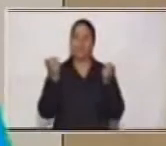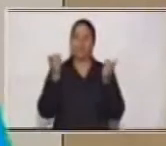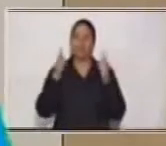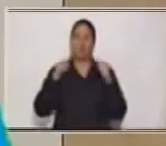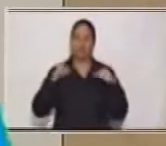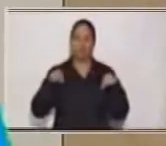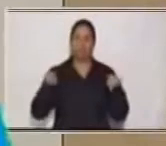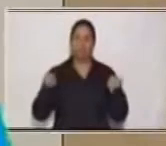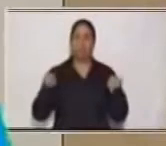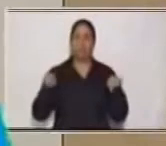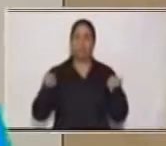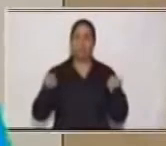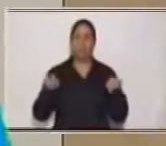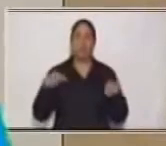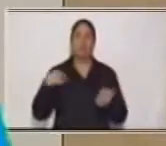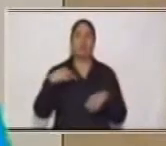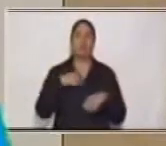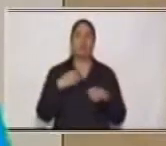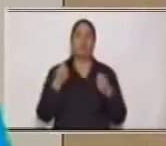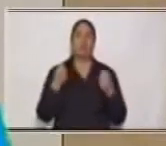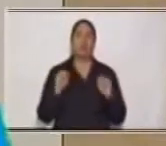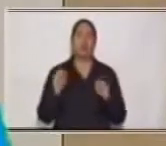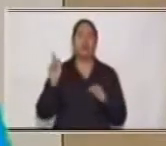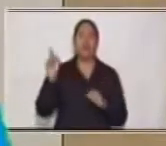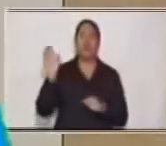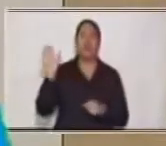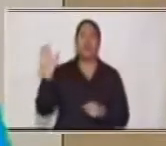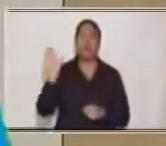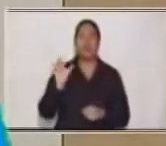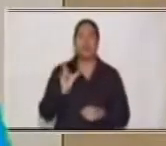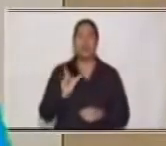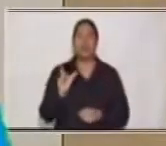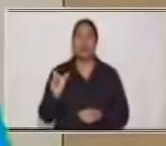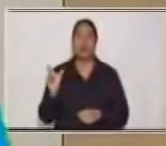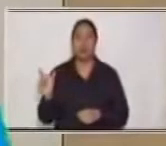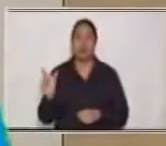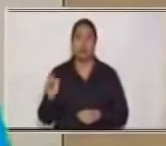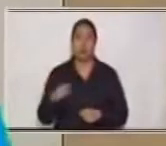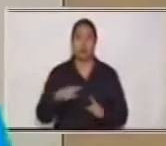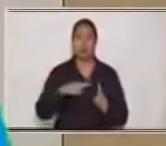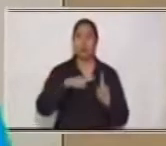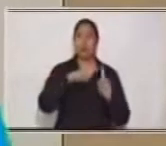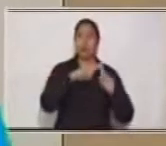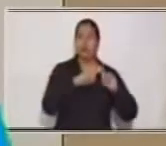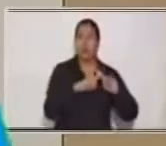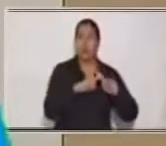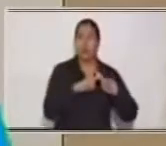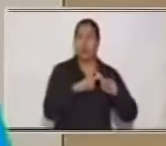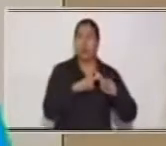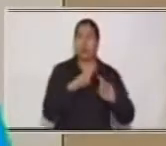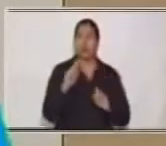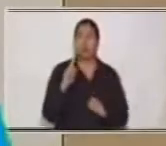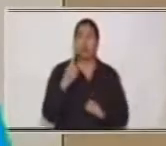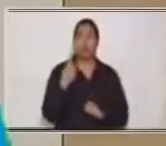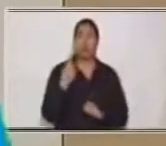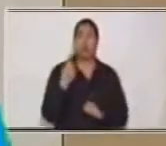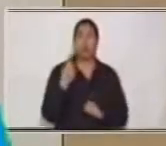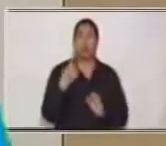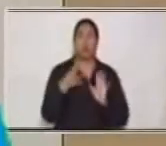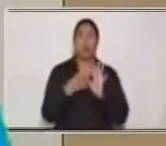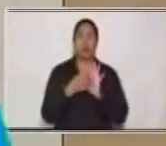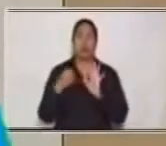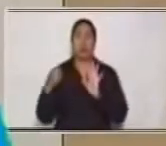Debemos de construir entonces esta ecuación. X aparece primero y se resta el